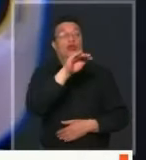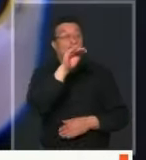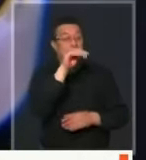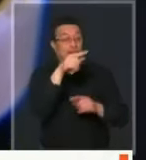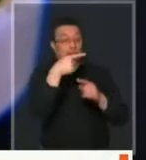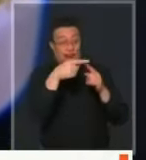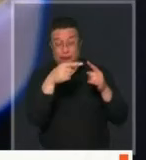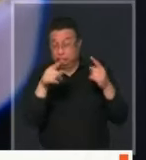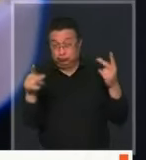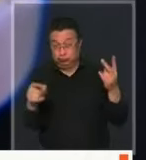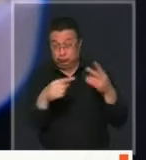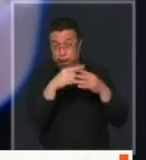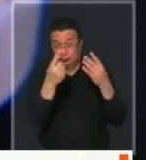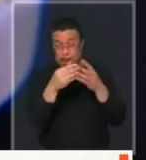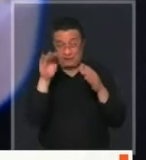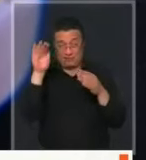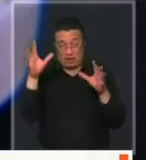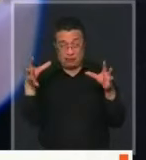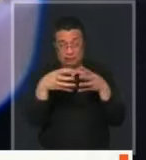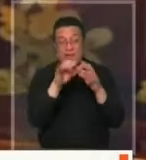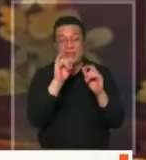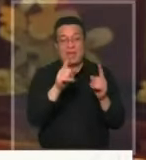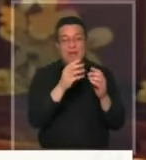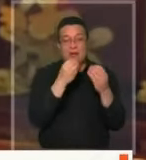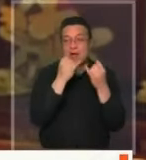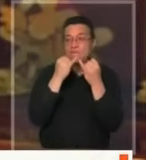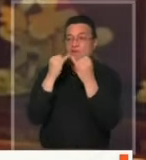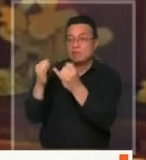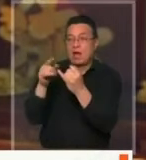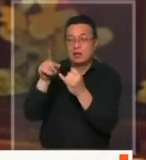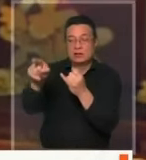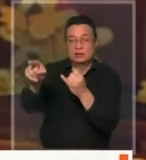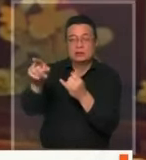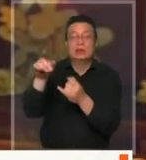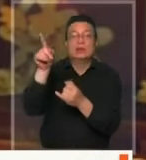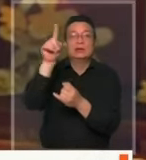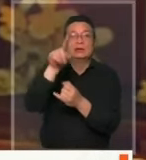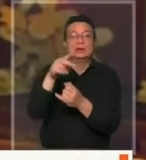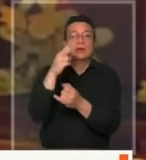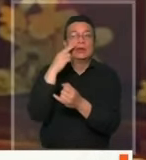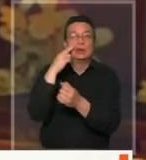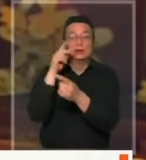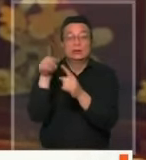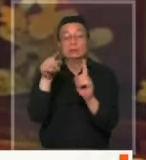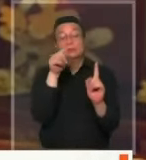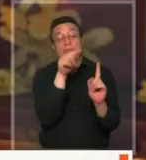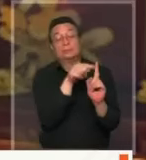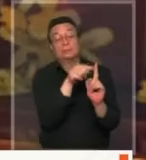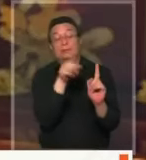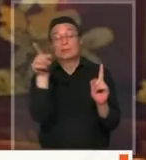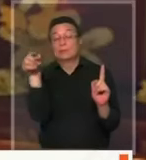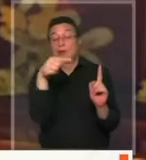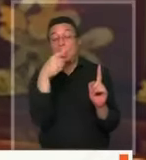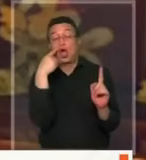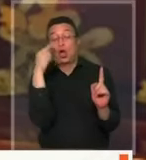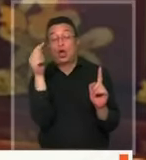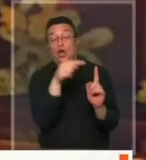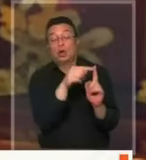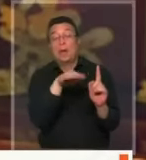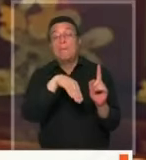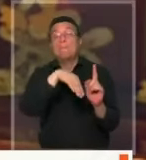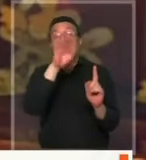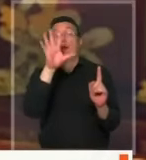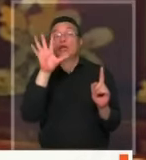financieras de informarle al Servicio de Impuestos Internos cuando una persona ha recibido más de